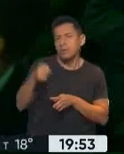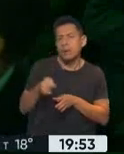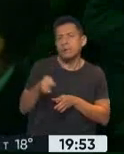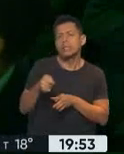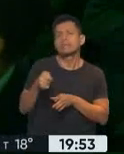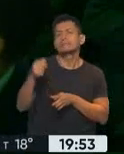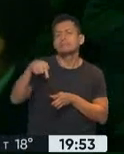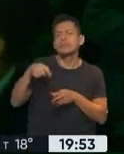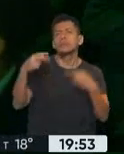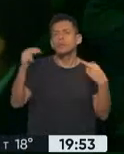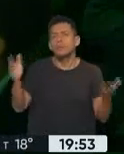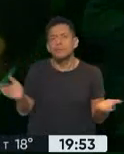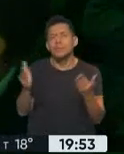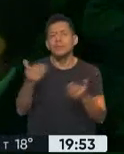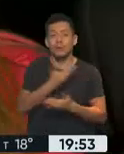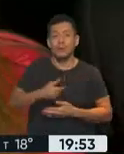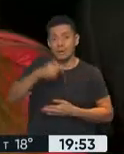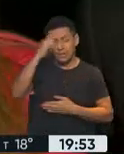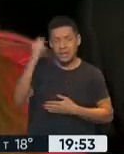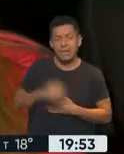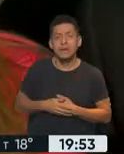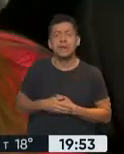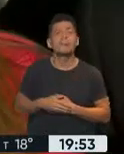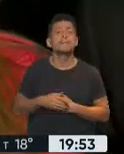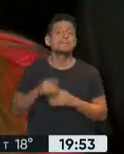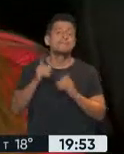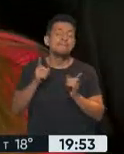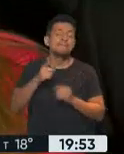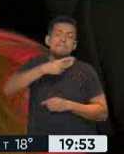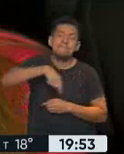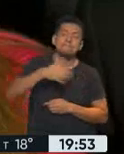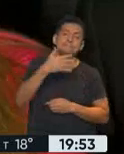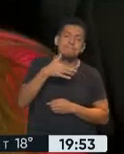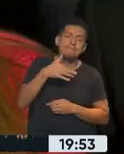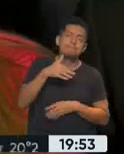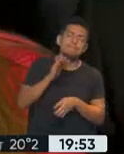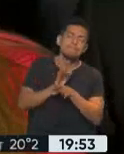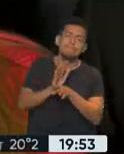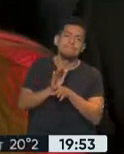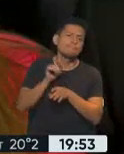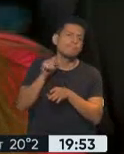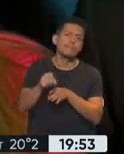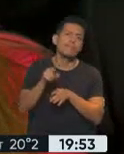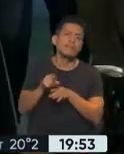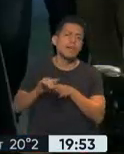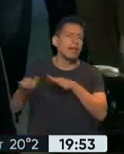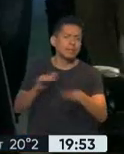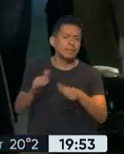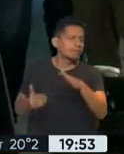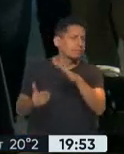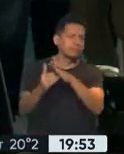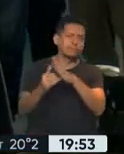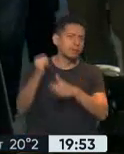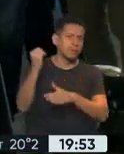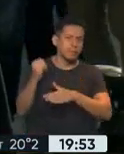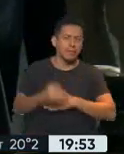política turística del Gobierno Nacional y que entendemos es una de las principales actividades